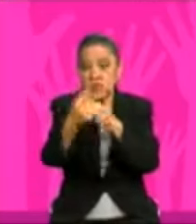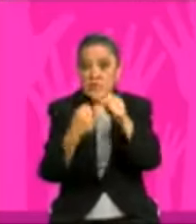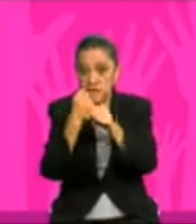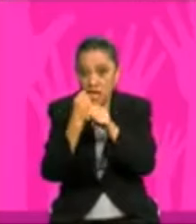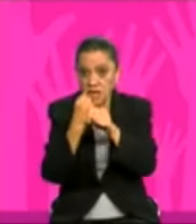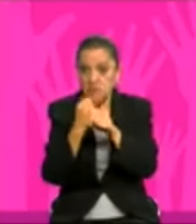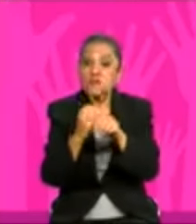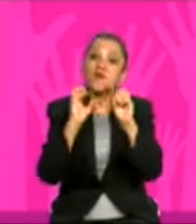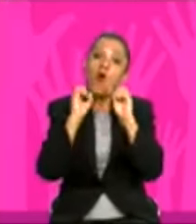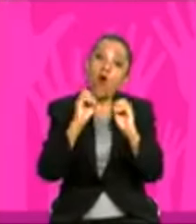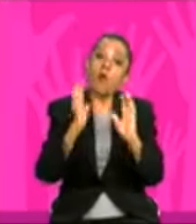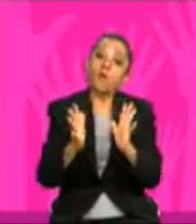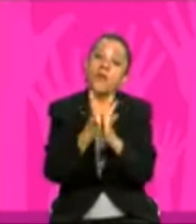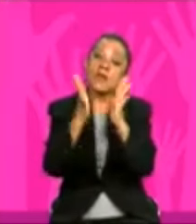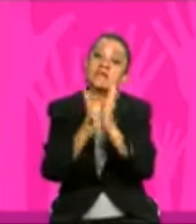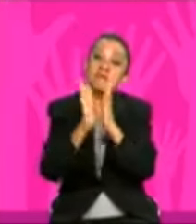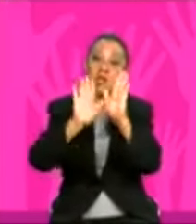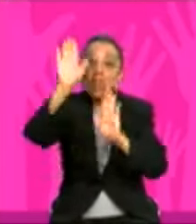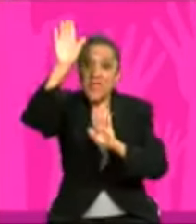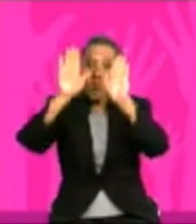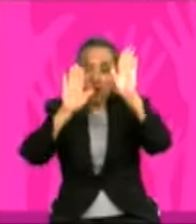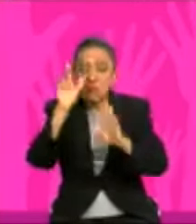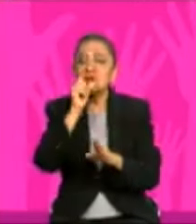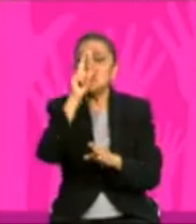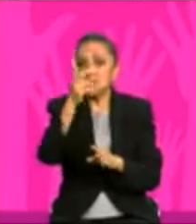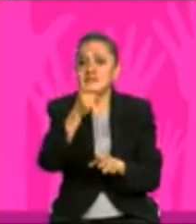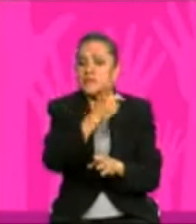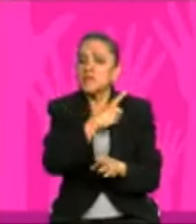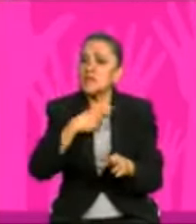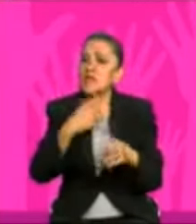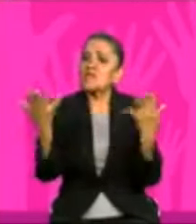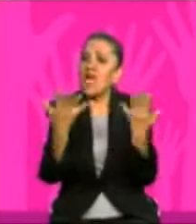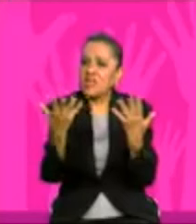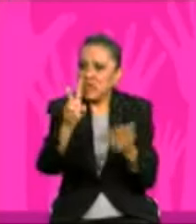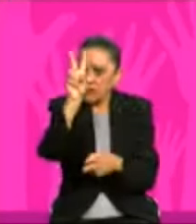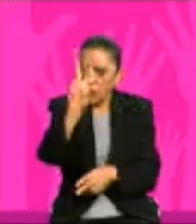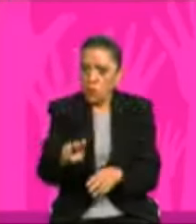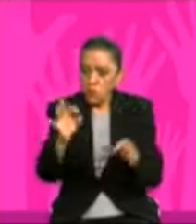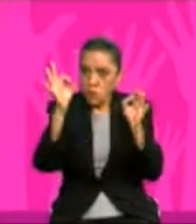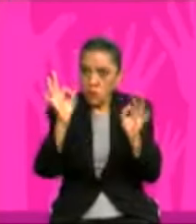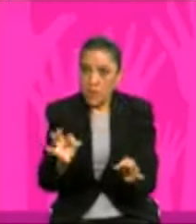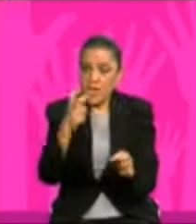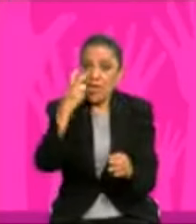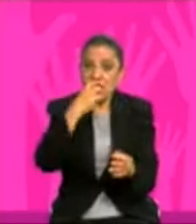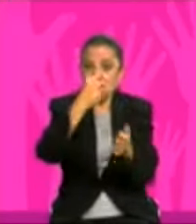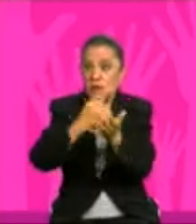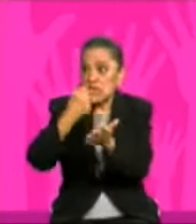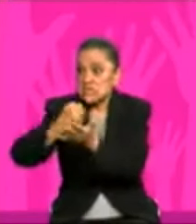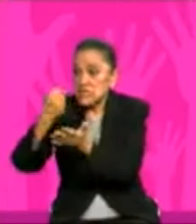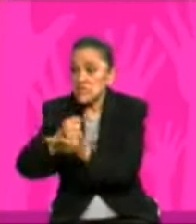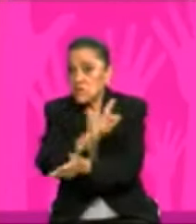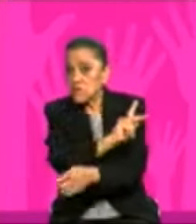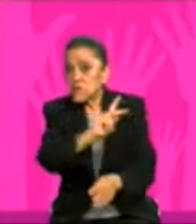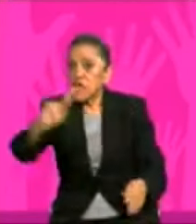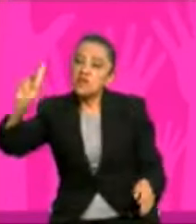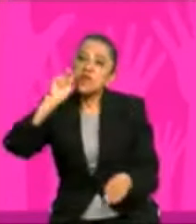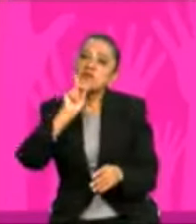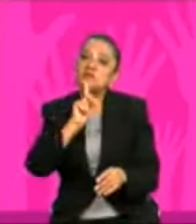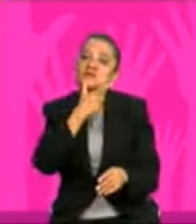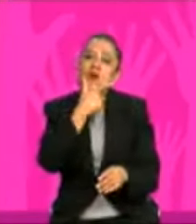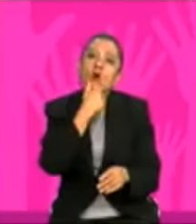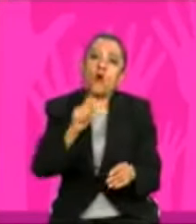democracia también debe ser un hecho. Eso le exigiremos en adelante a todas las gobernadoras y